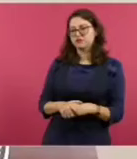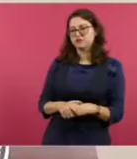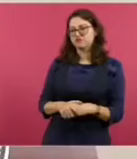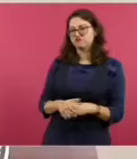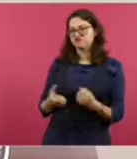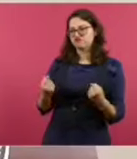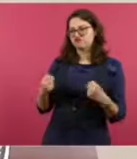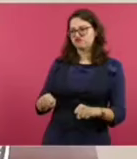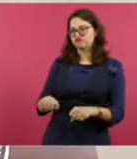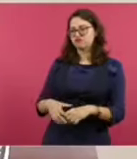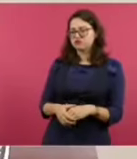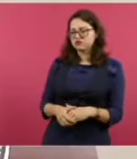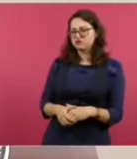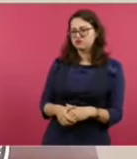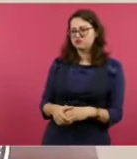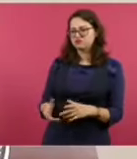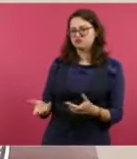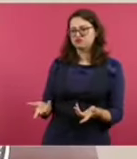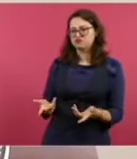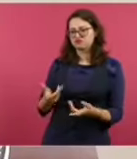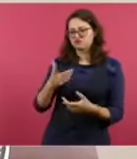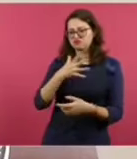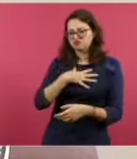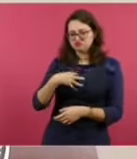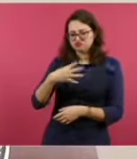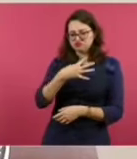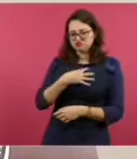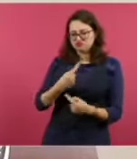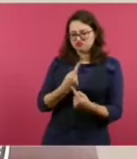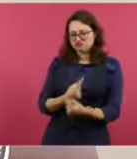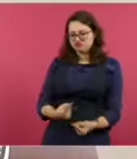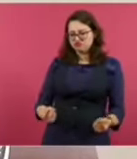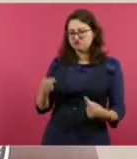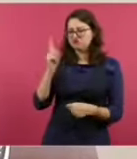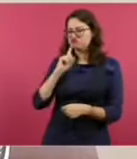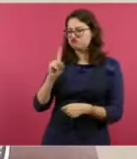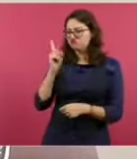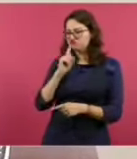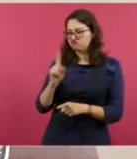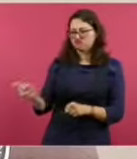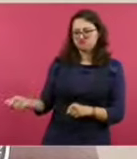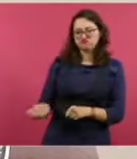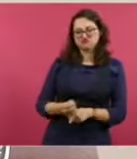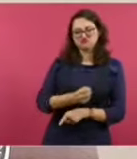arbitrario, golpea a sus hijos y a las mujeres.